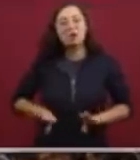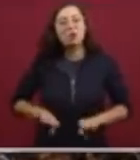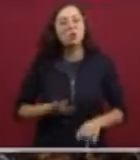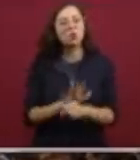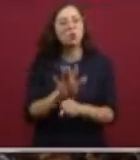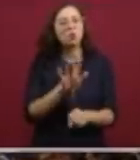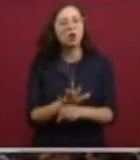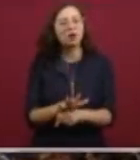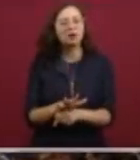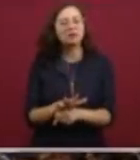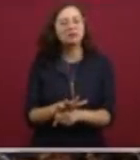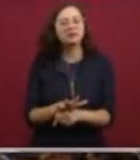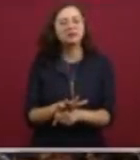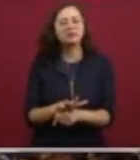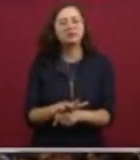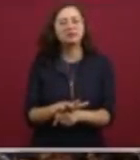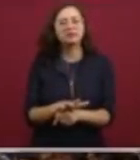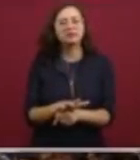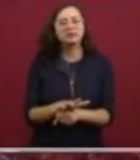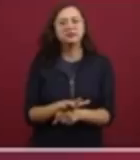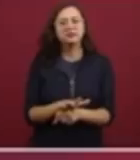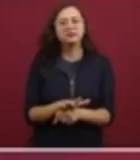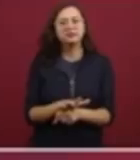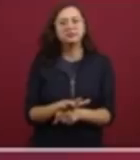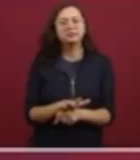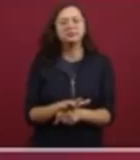un medio de